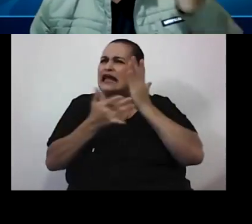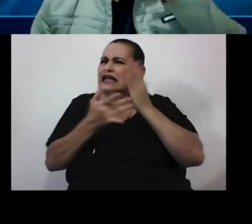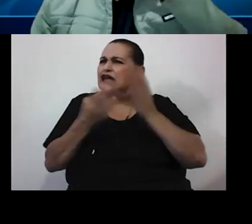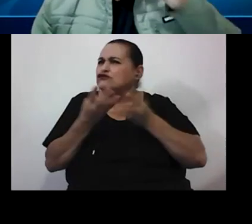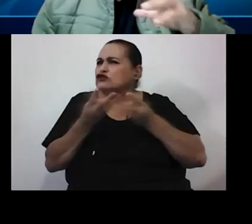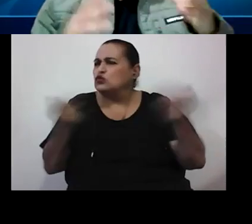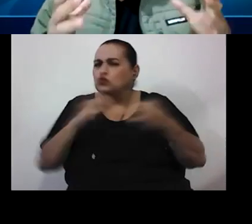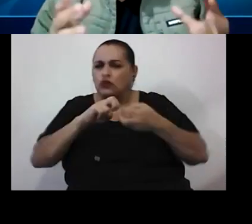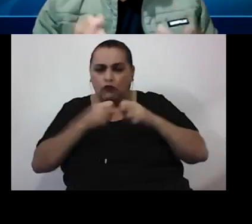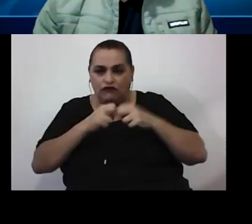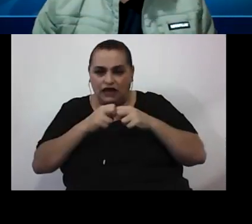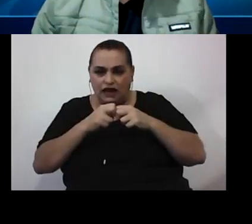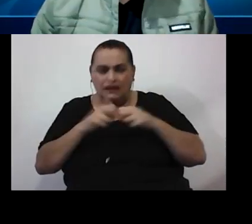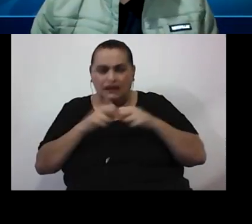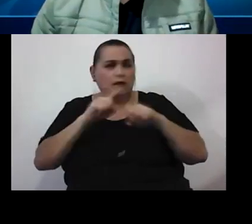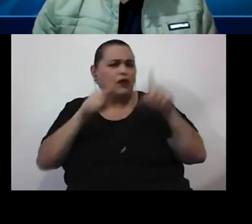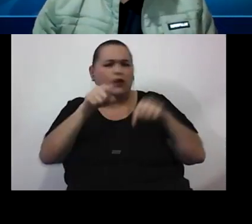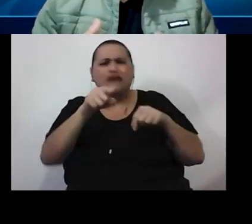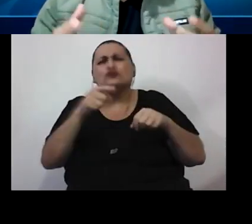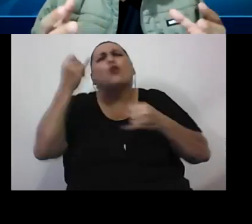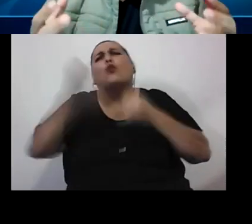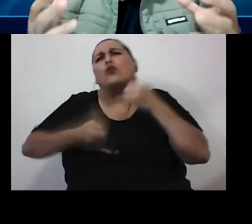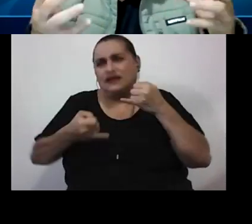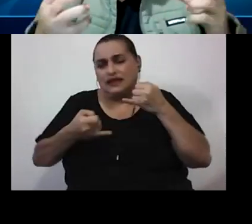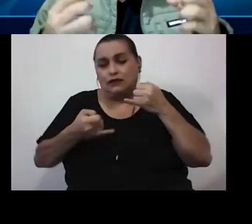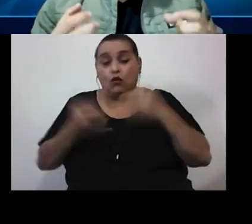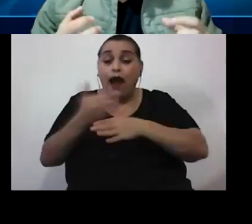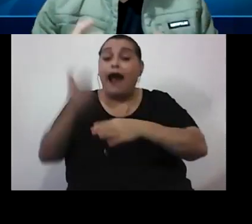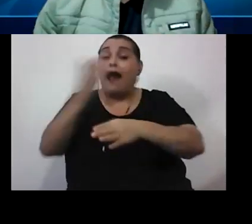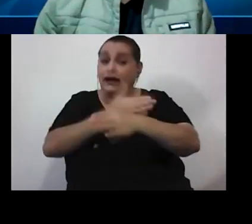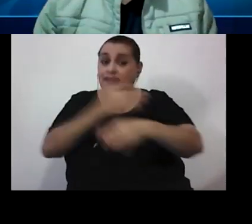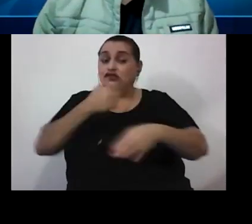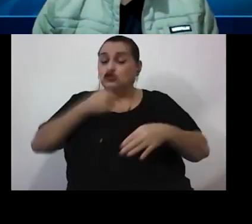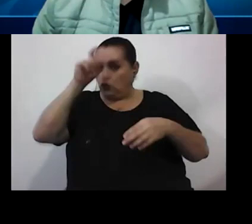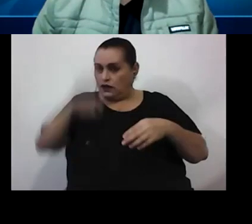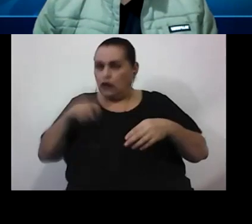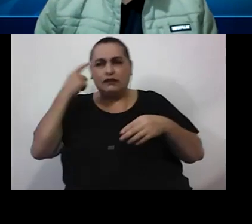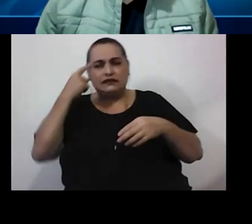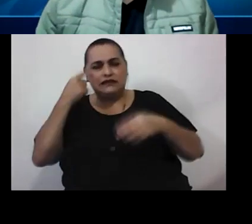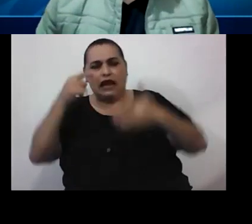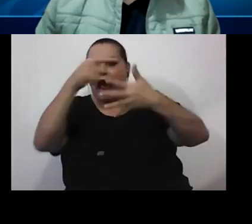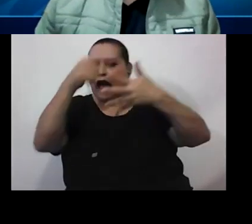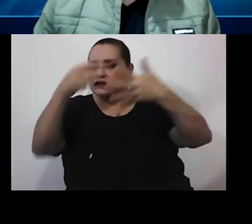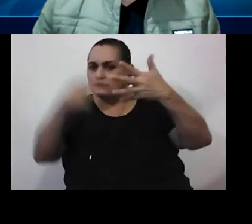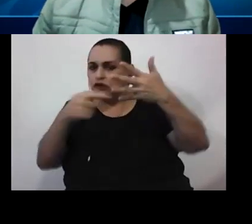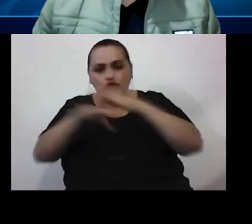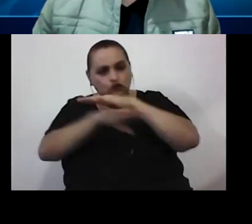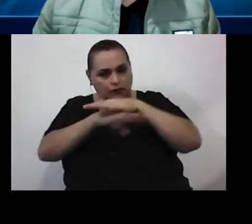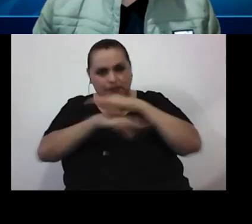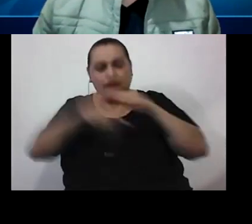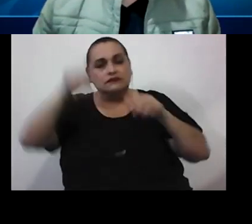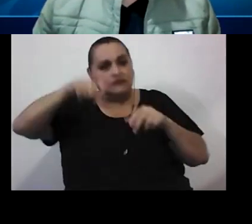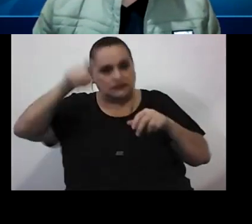problemas, pero eso es lo último. Antes hay otros aspectos fundamentales que son